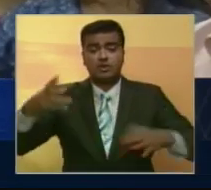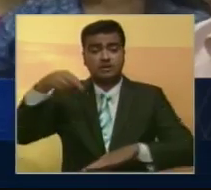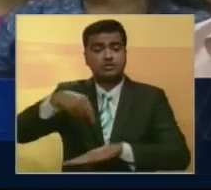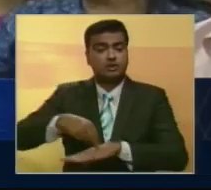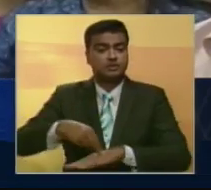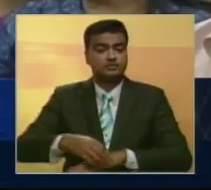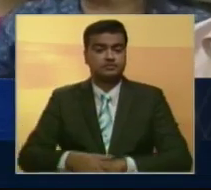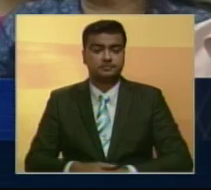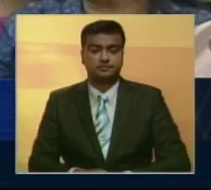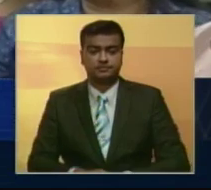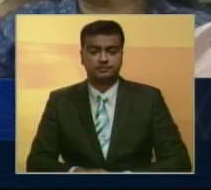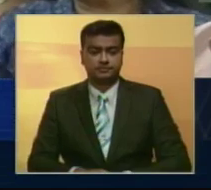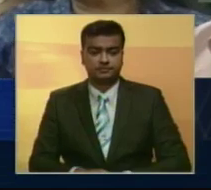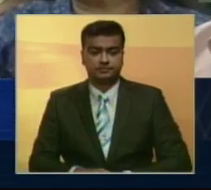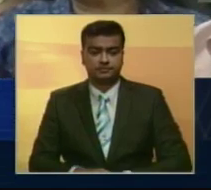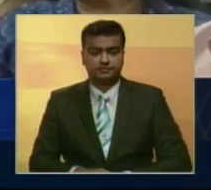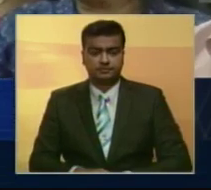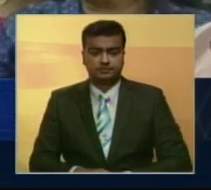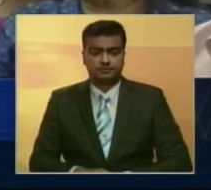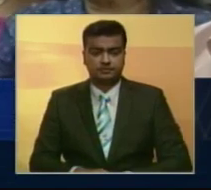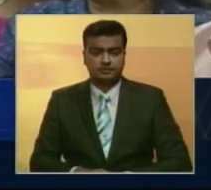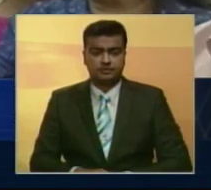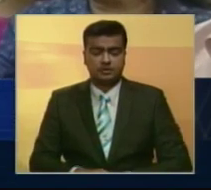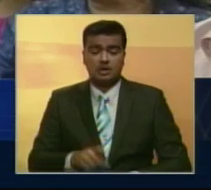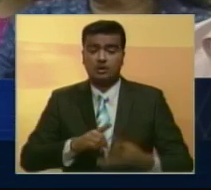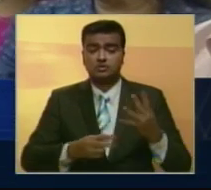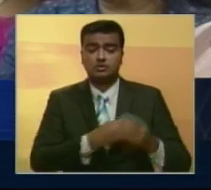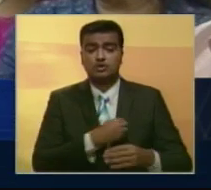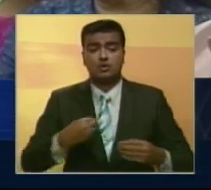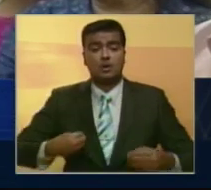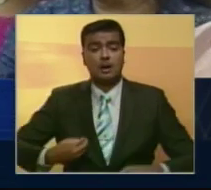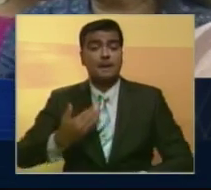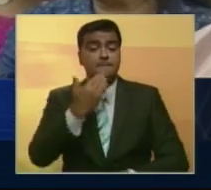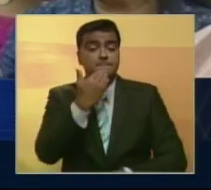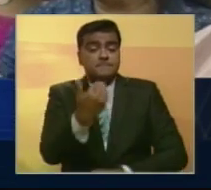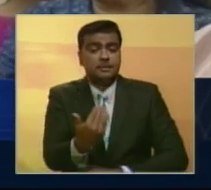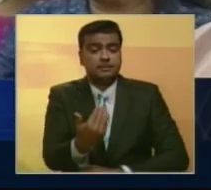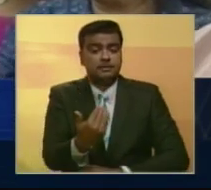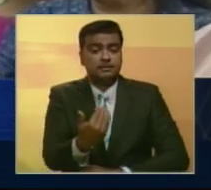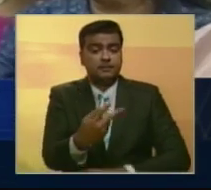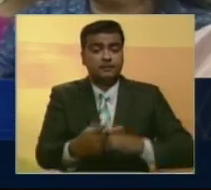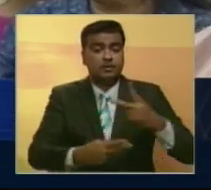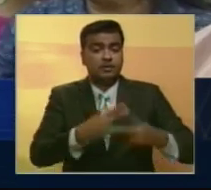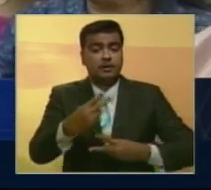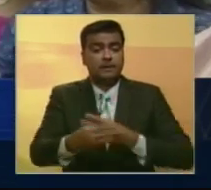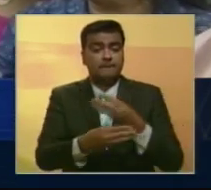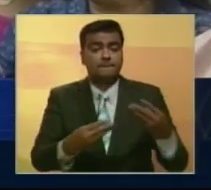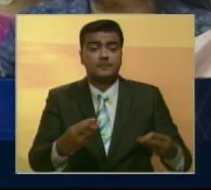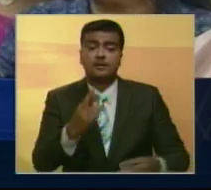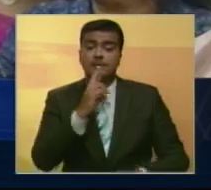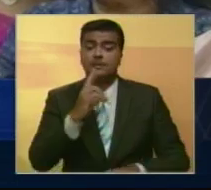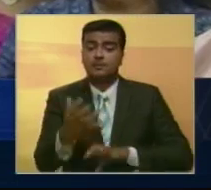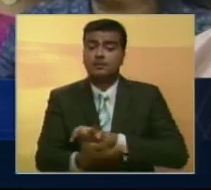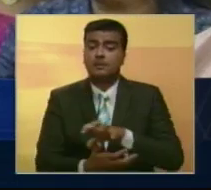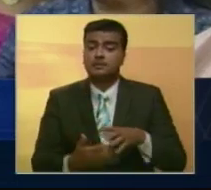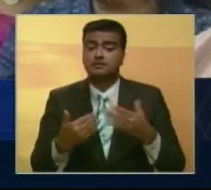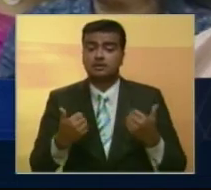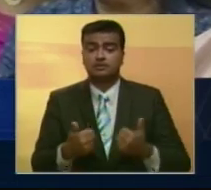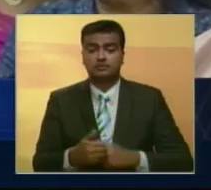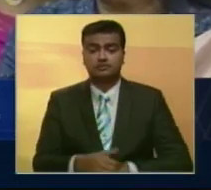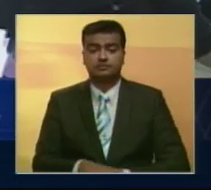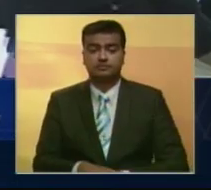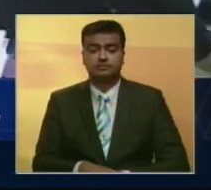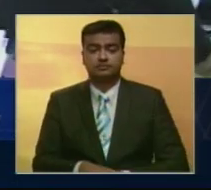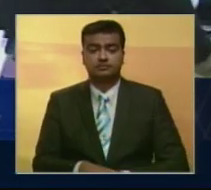nacional, que son las instancias que van a permitir la construcción de políticas públicas para dar respuesta a la problemática de salud que hoy aqueja a